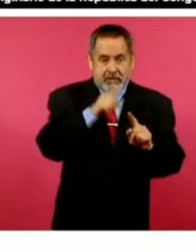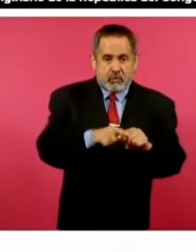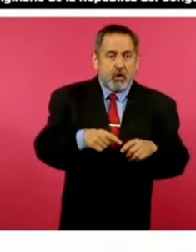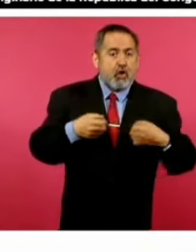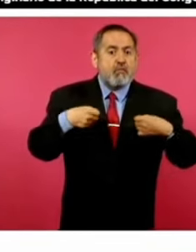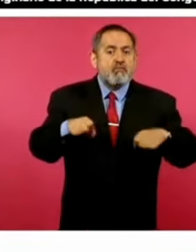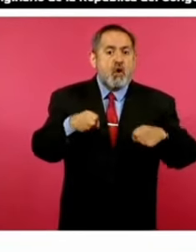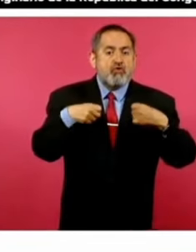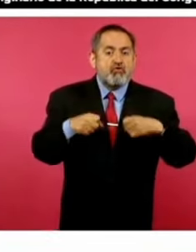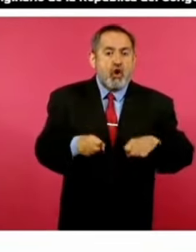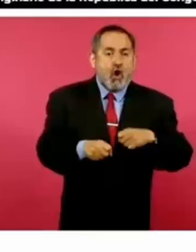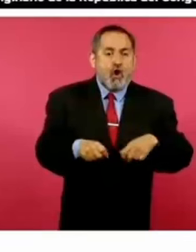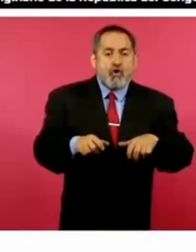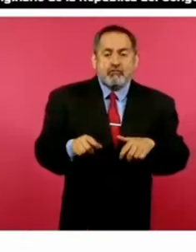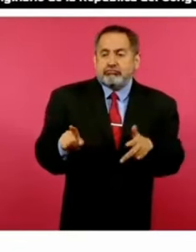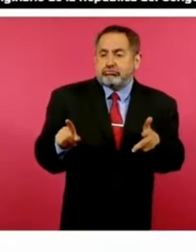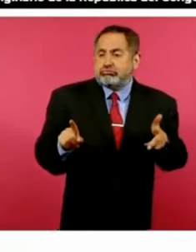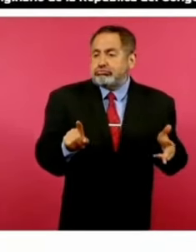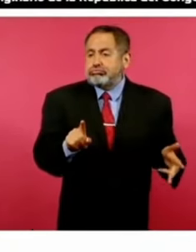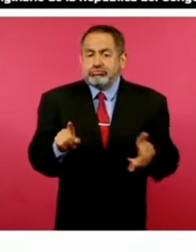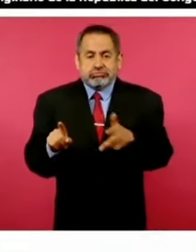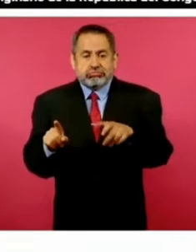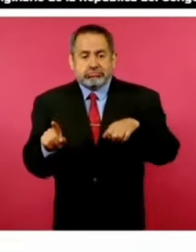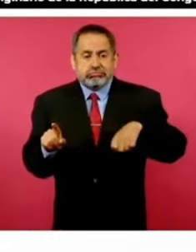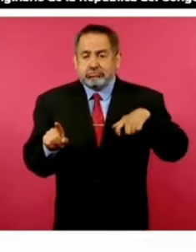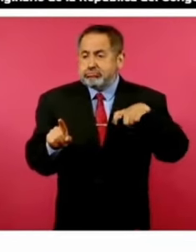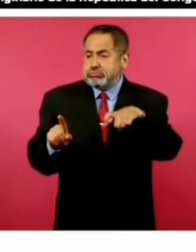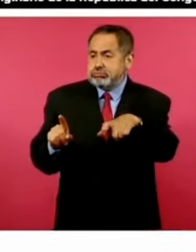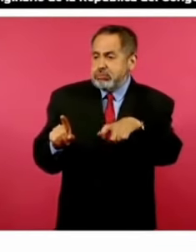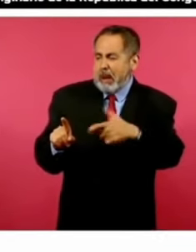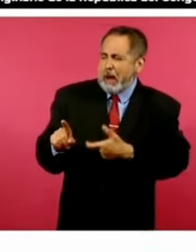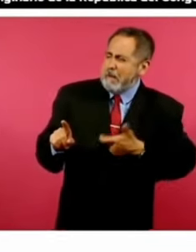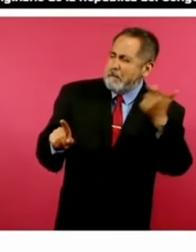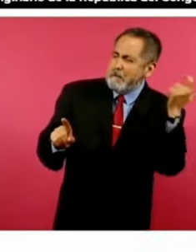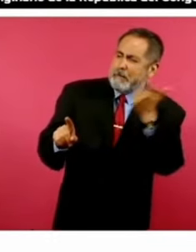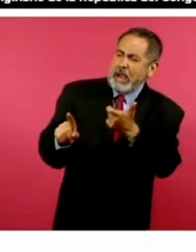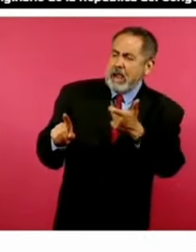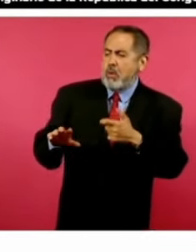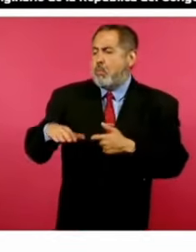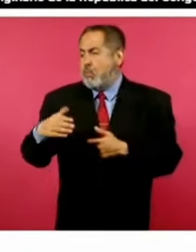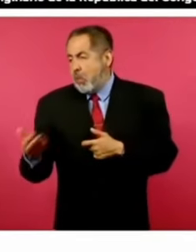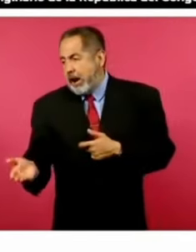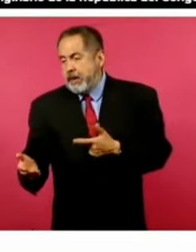motocicleta para privar de la vida al catedrático con arma de de fuego